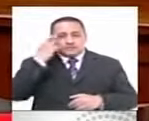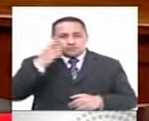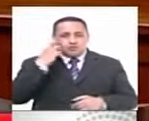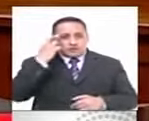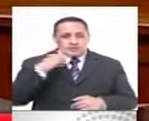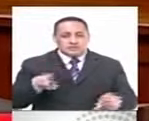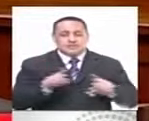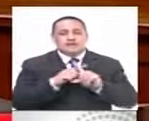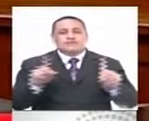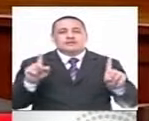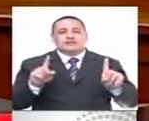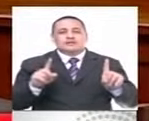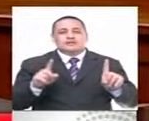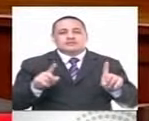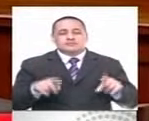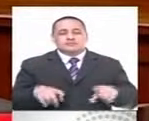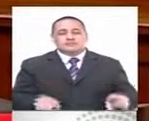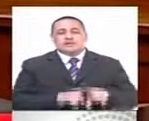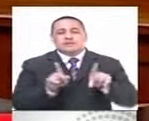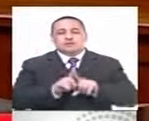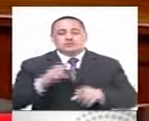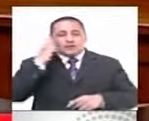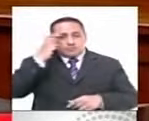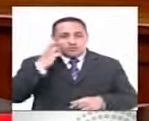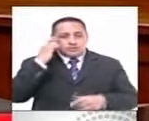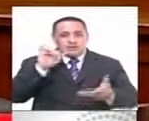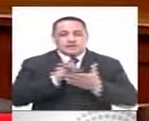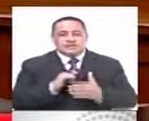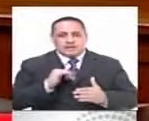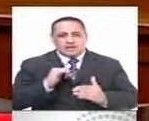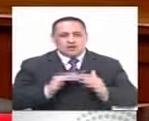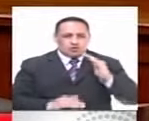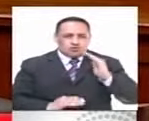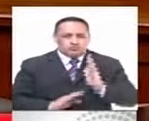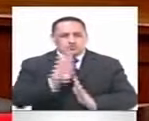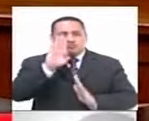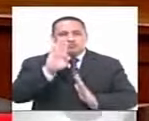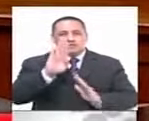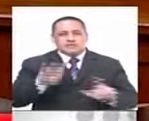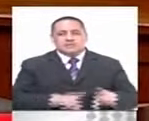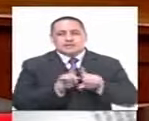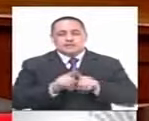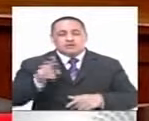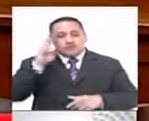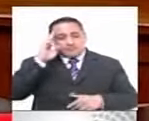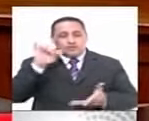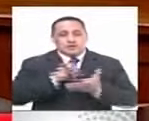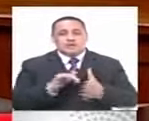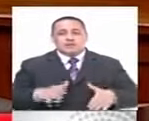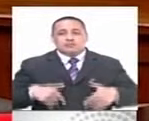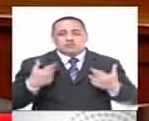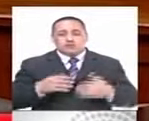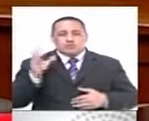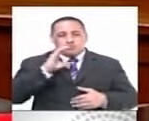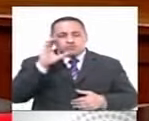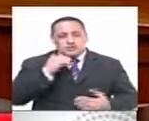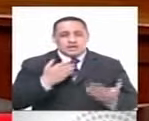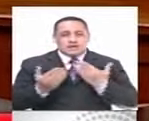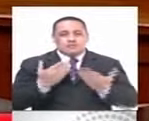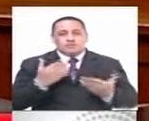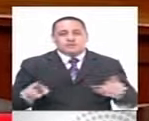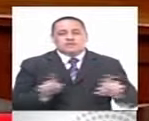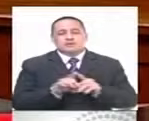política diferente, una política que construya. Confío en que podamos encontrar la forma